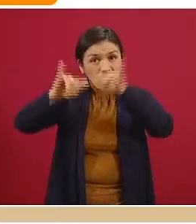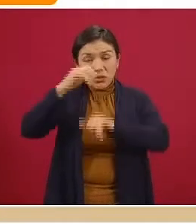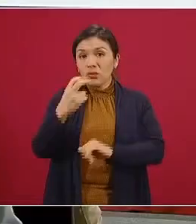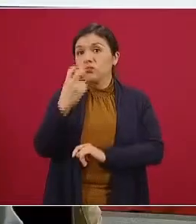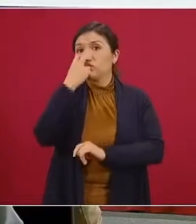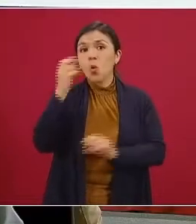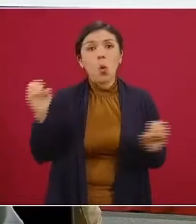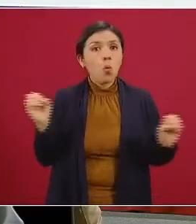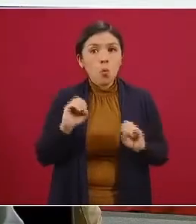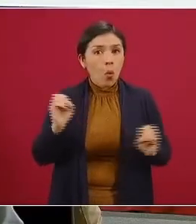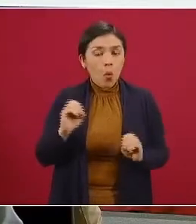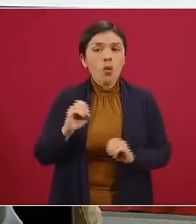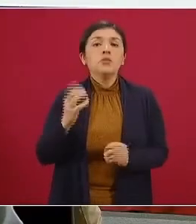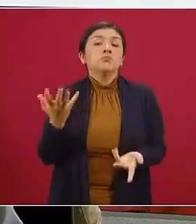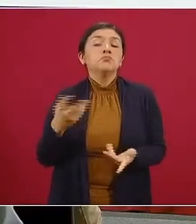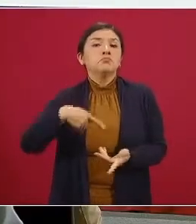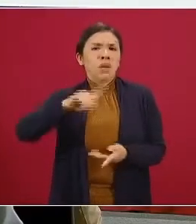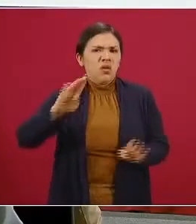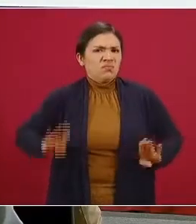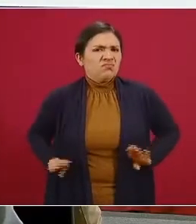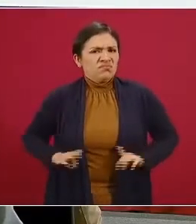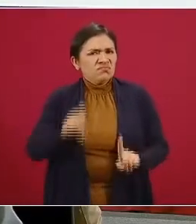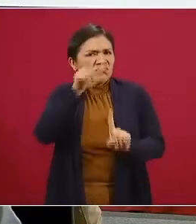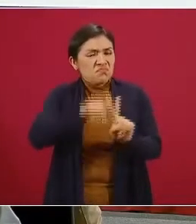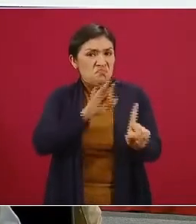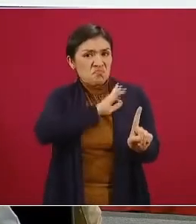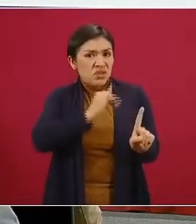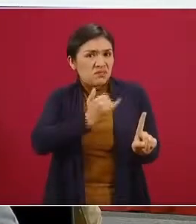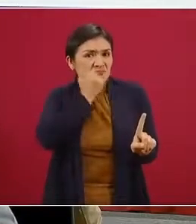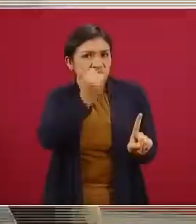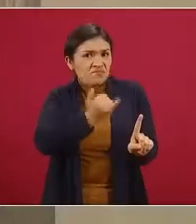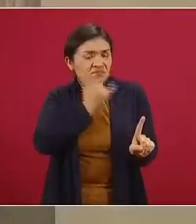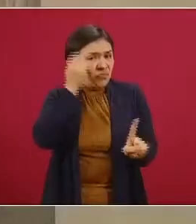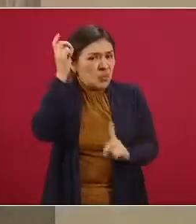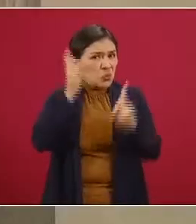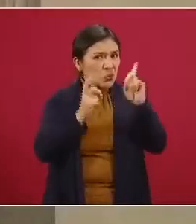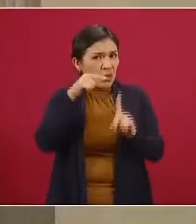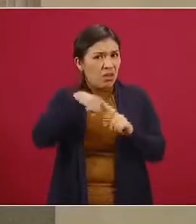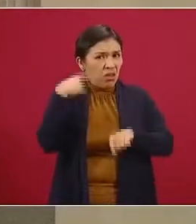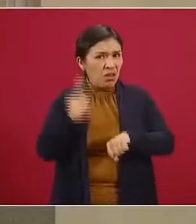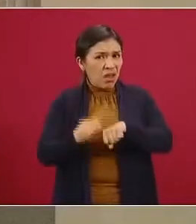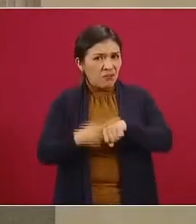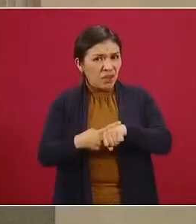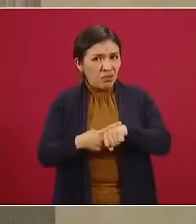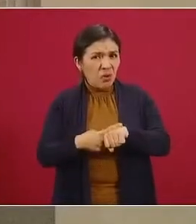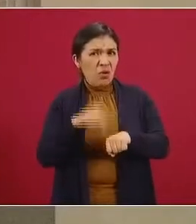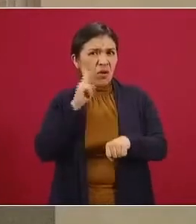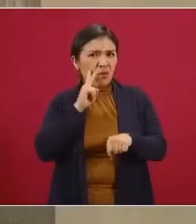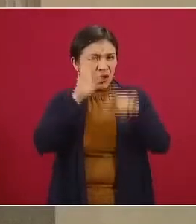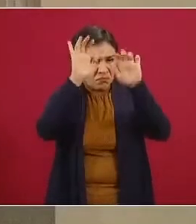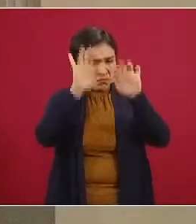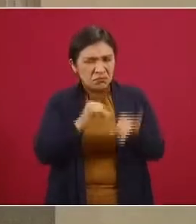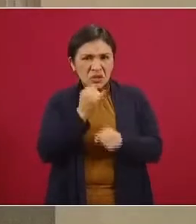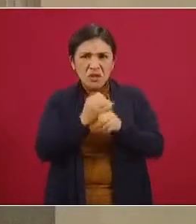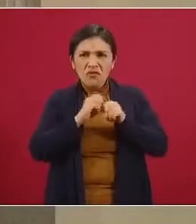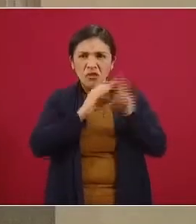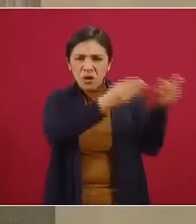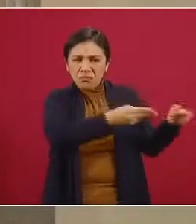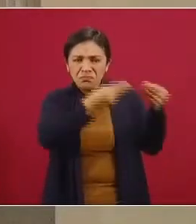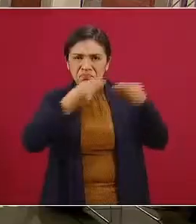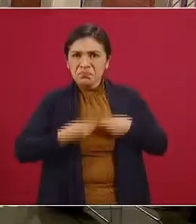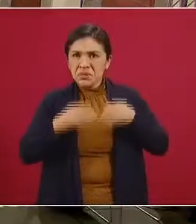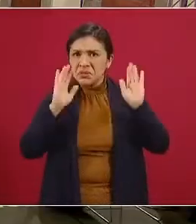laboratorio, pero el hecho de haber sido clasificadas como casos sospechosos y por lo tanto tener toda su información en